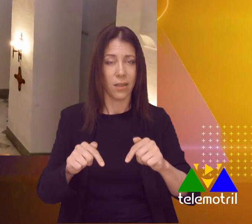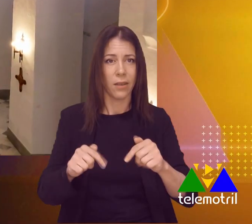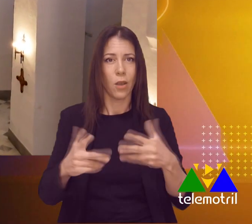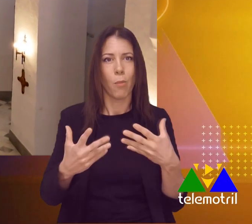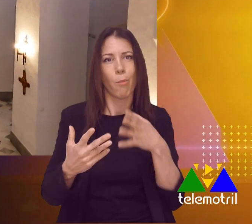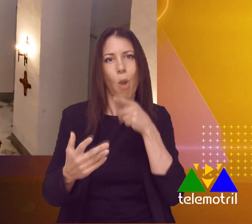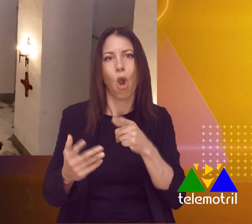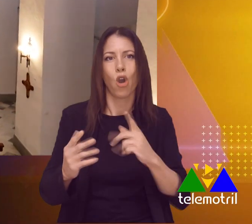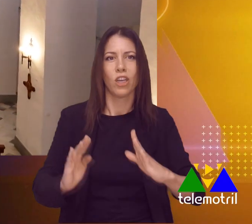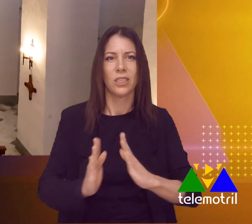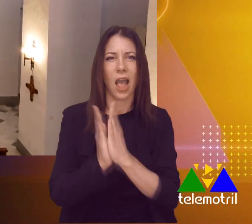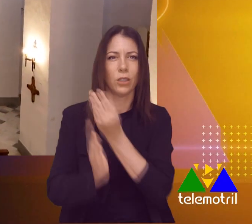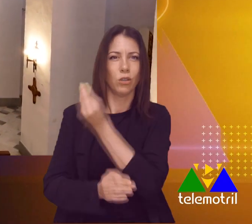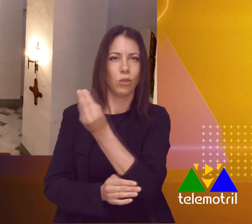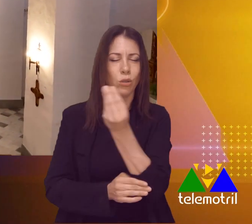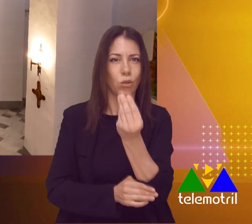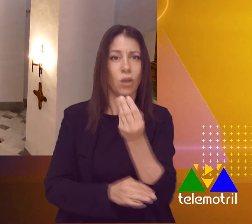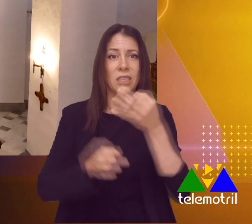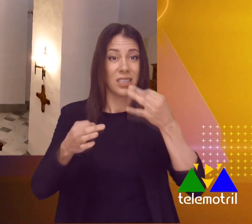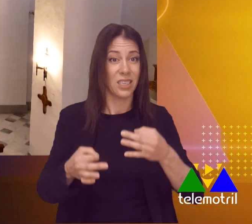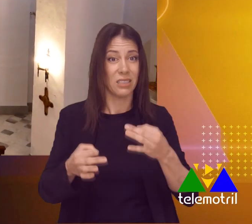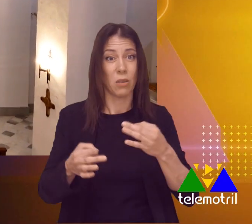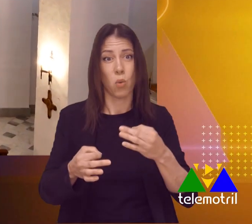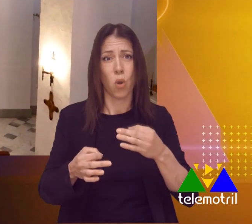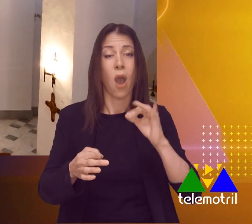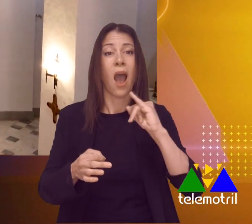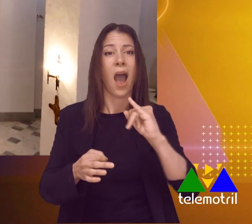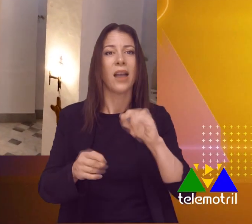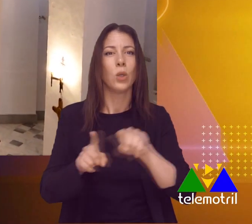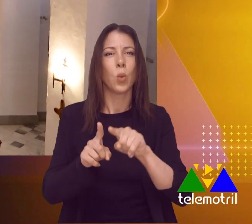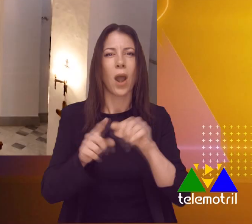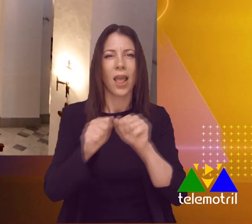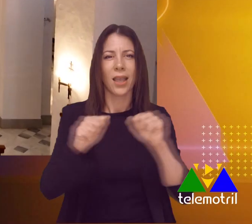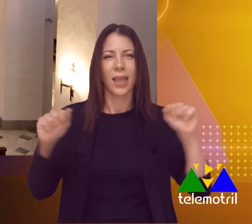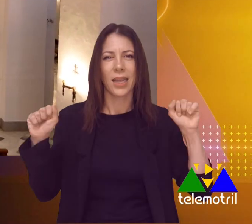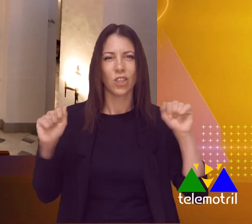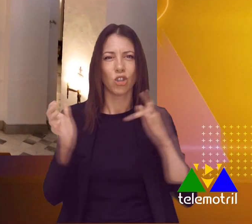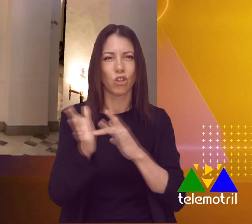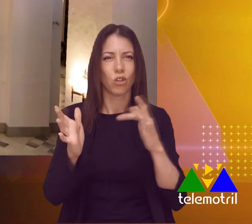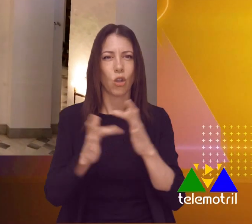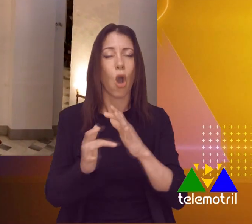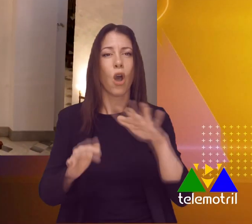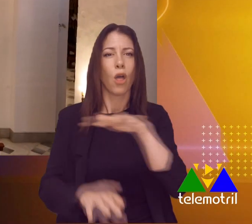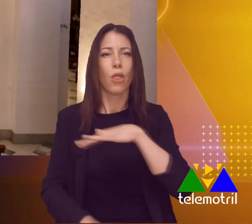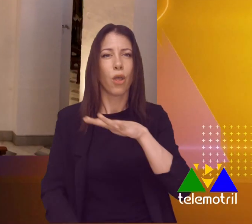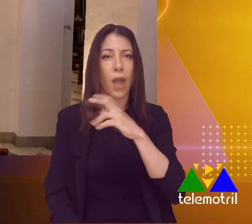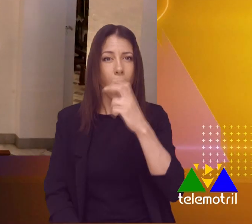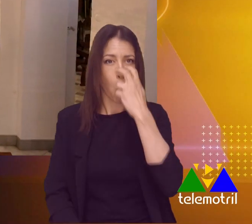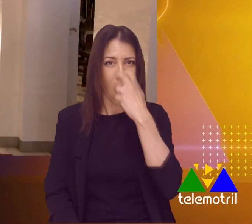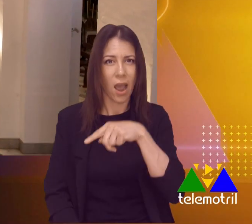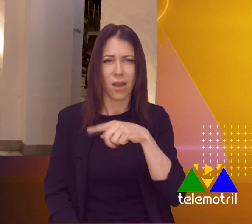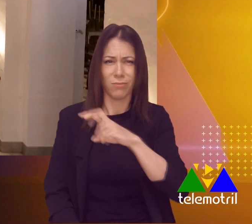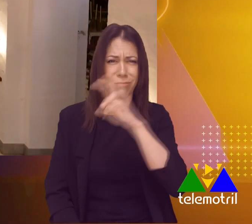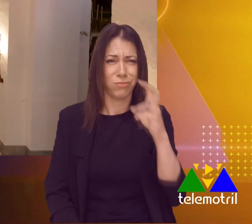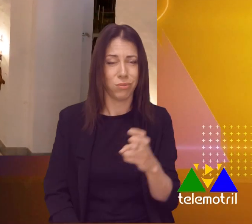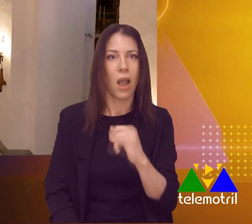los santos y coronado por un crucificado que seguramente era el Cristo de Guajar, un crucificado en la parte de arriba, ¿no?